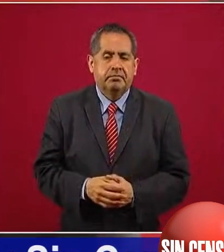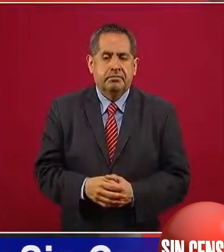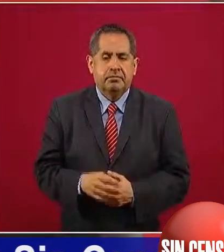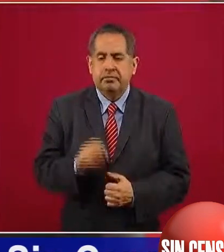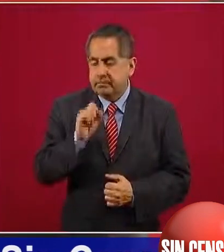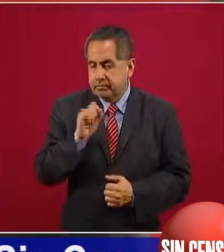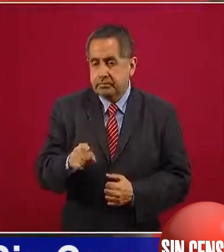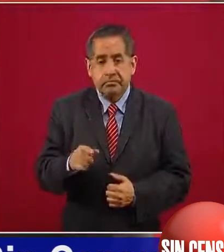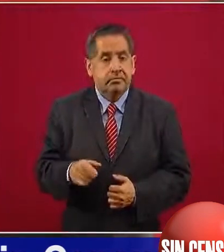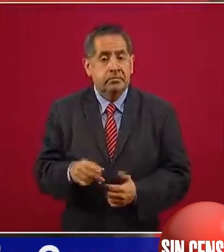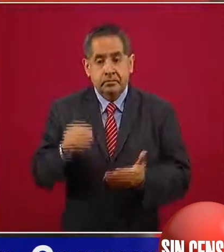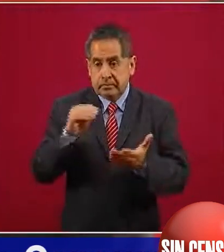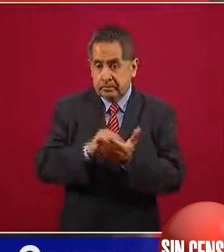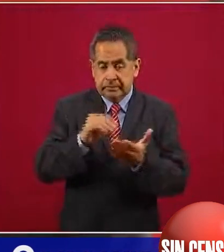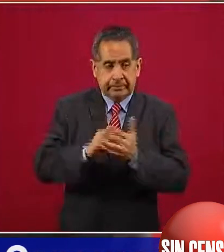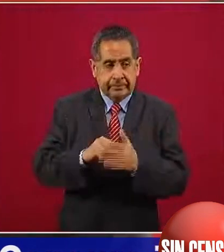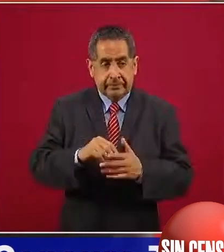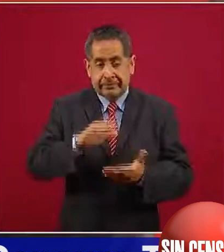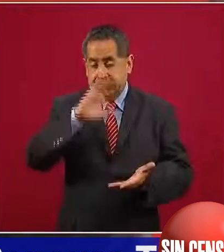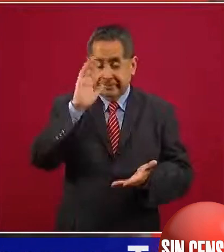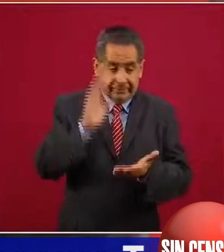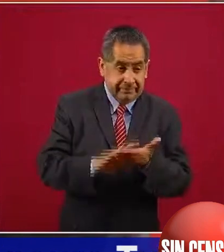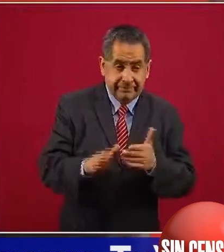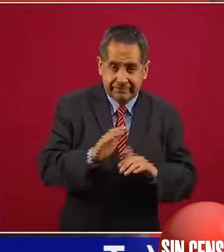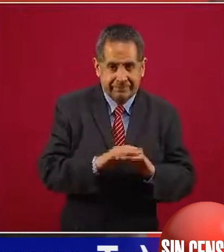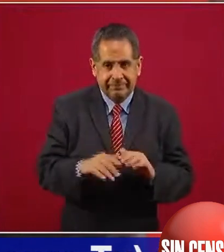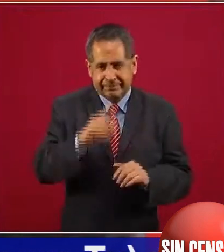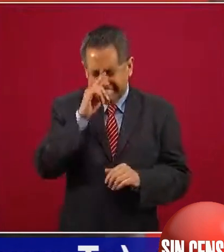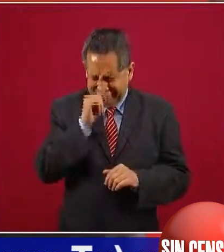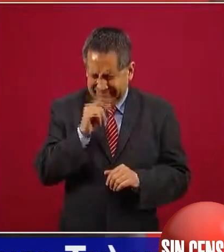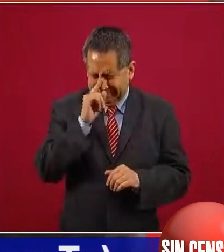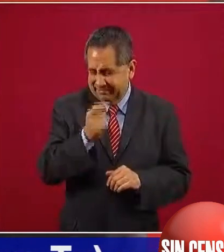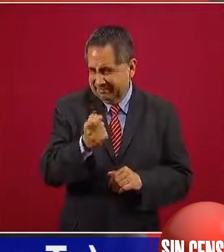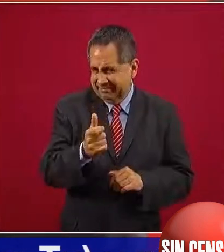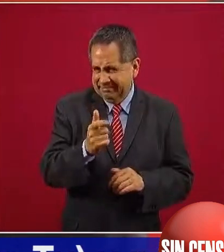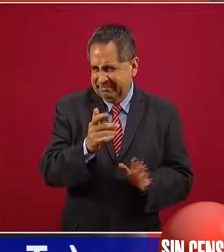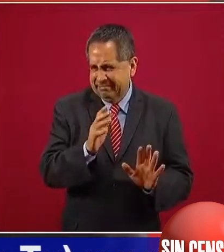Ahora, todavía no podemos, pero ya